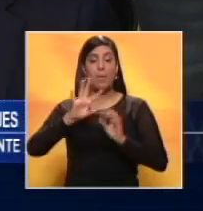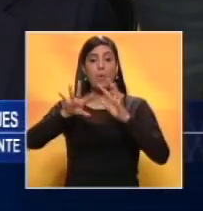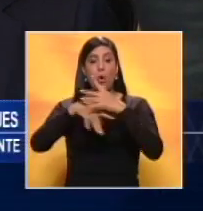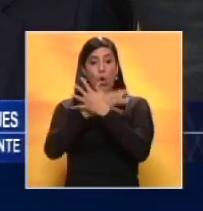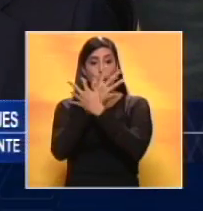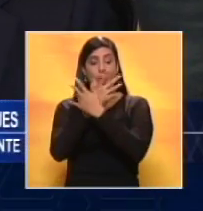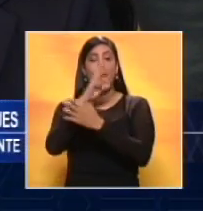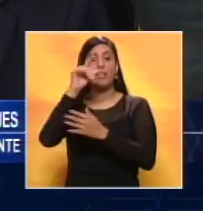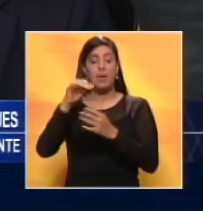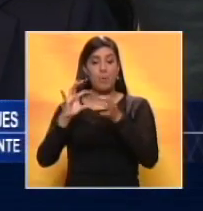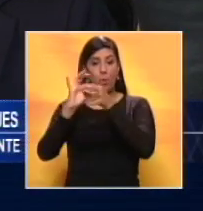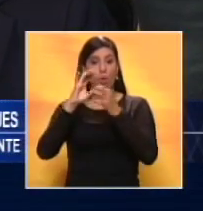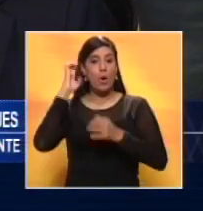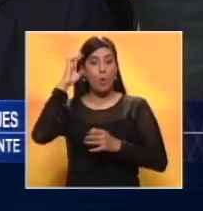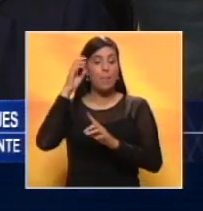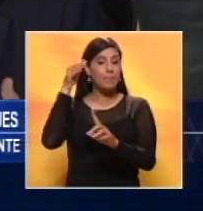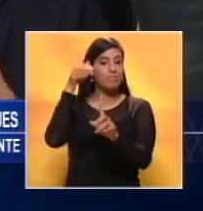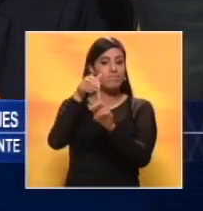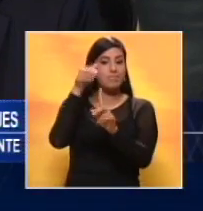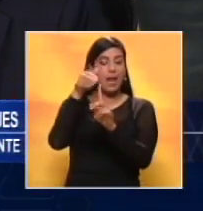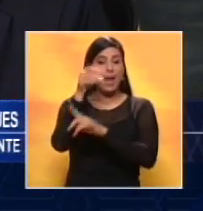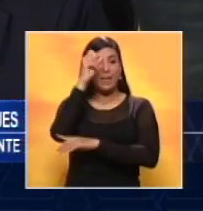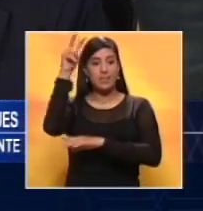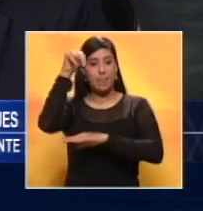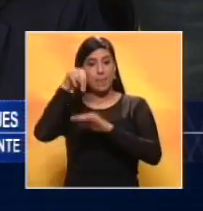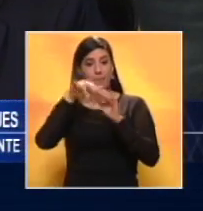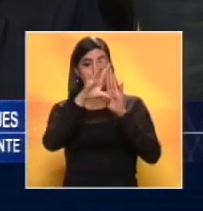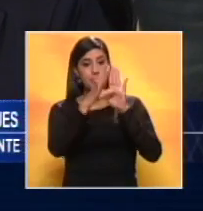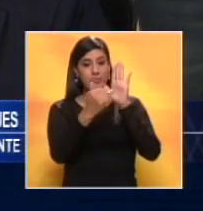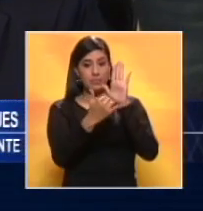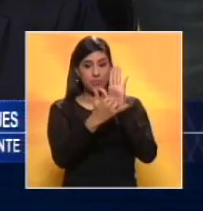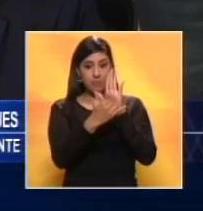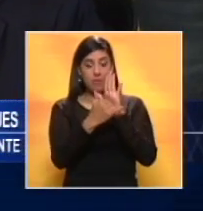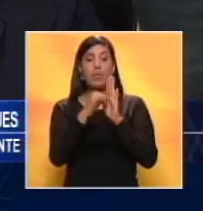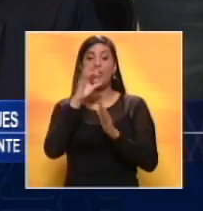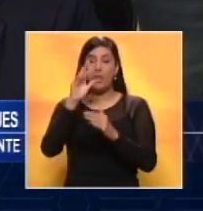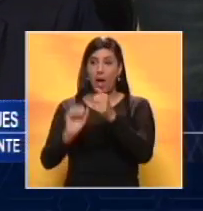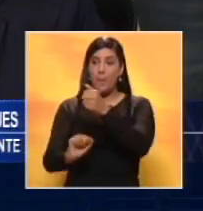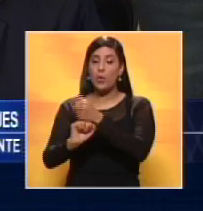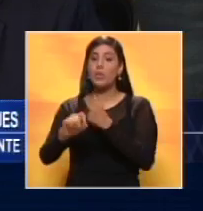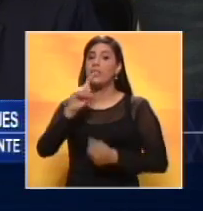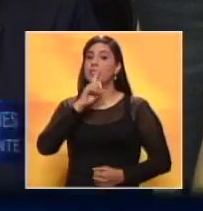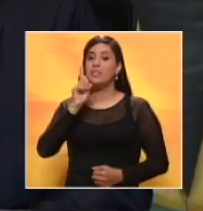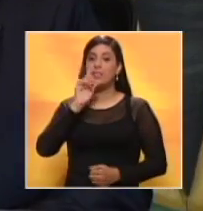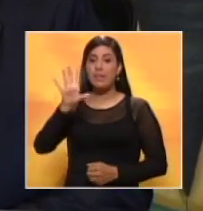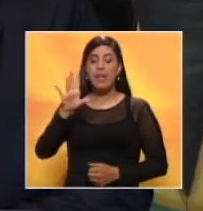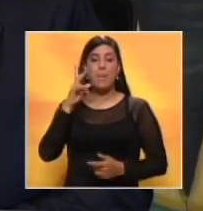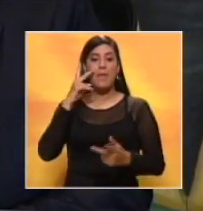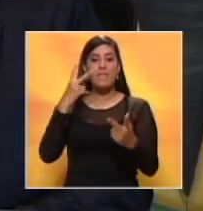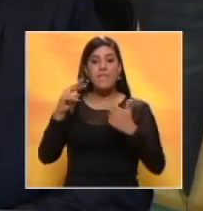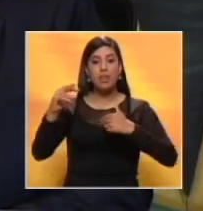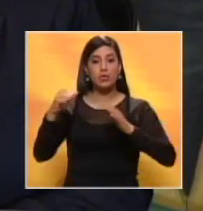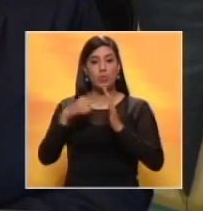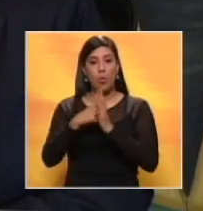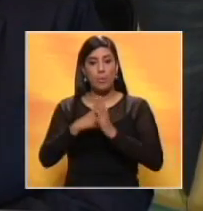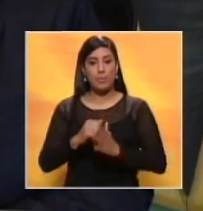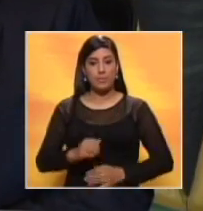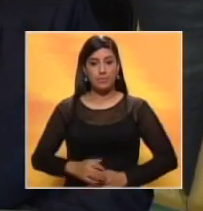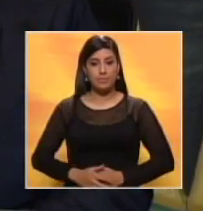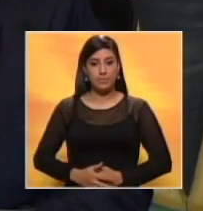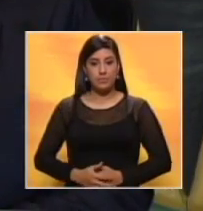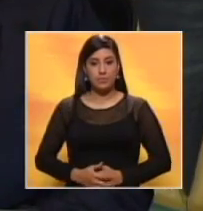y la Unión Europea atacar la Asamblea Nacional Constituyente y apoyar lo que califica de farsa golpista.